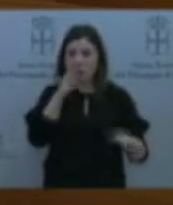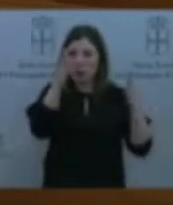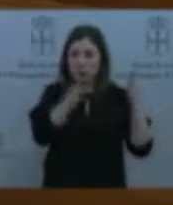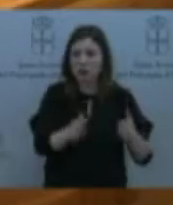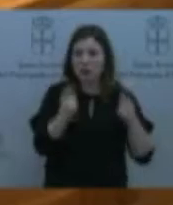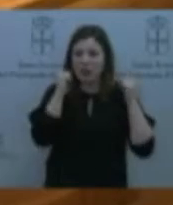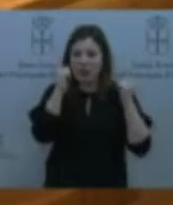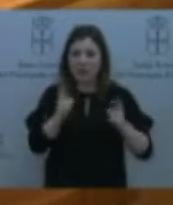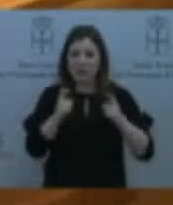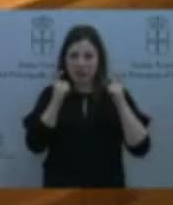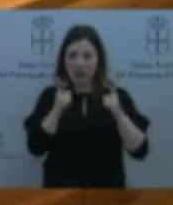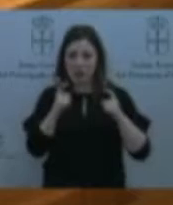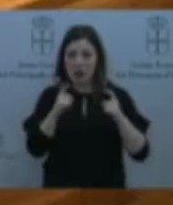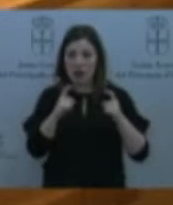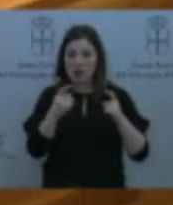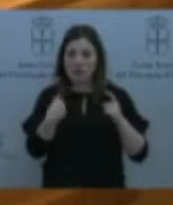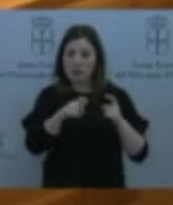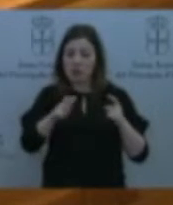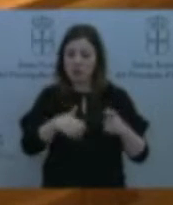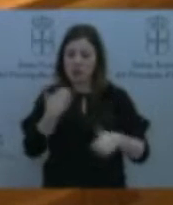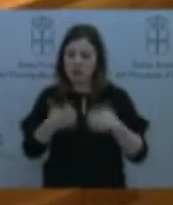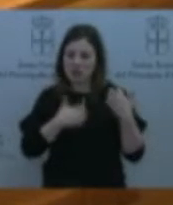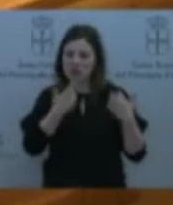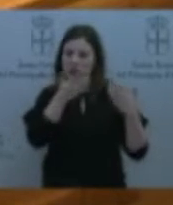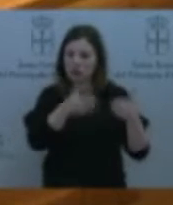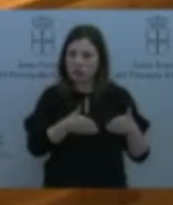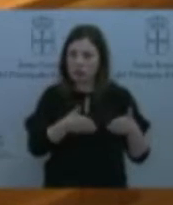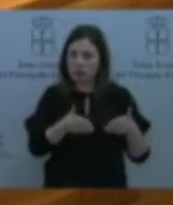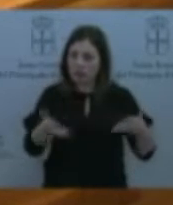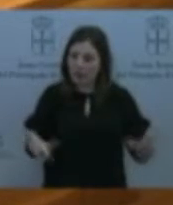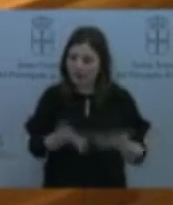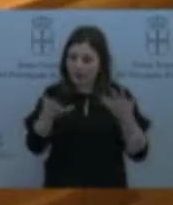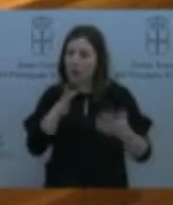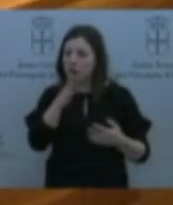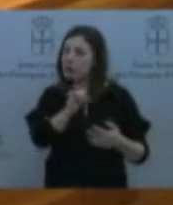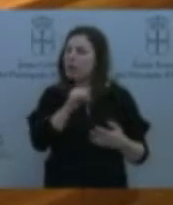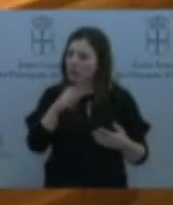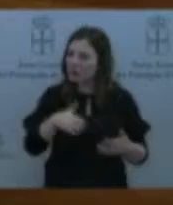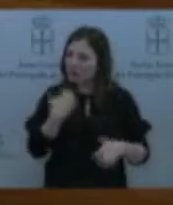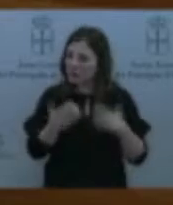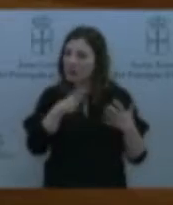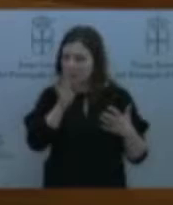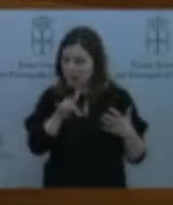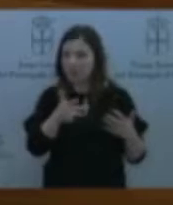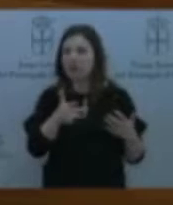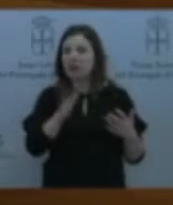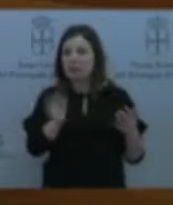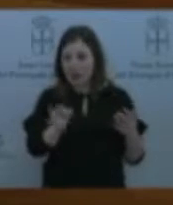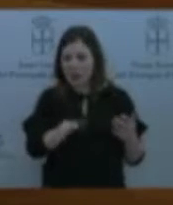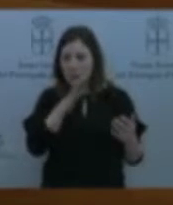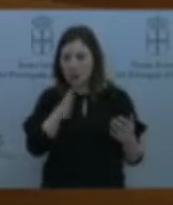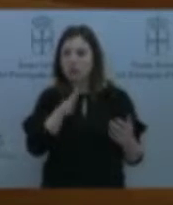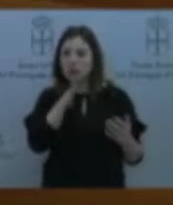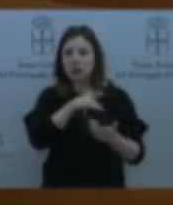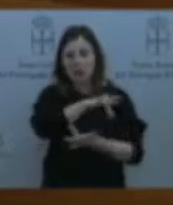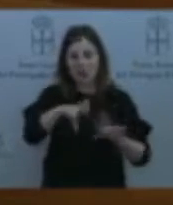existía y que tenía motivos, efectivamente, tenía motivos por el alejamiento de las instituciones, tenía motivos por una grave crisis económica, tenía muchos motivos,